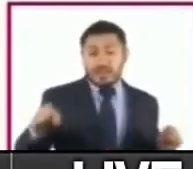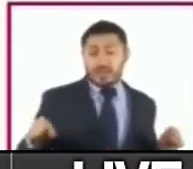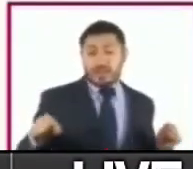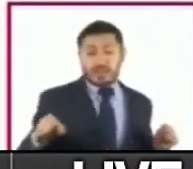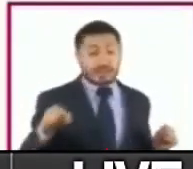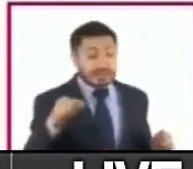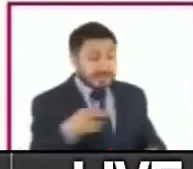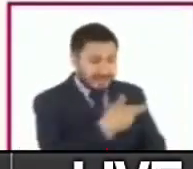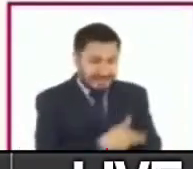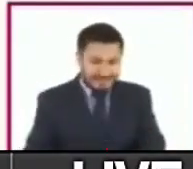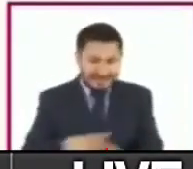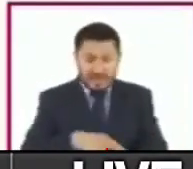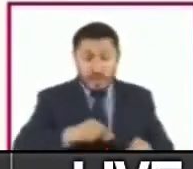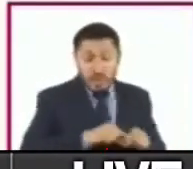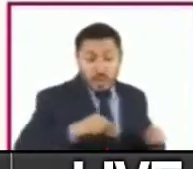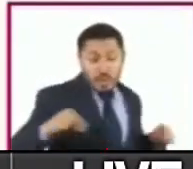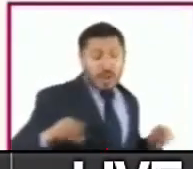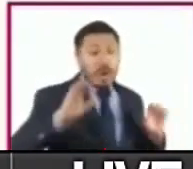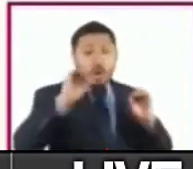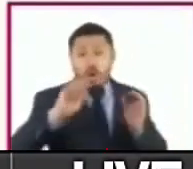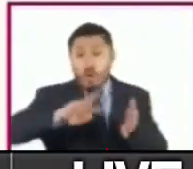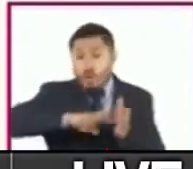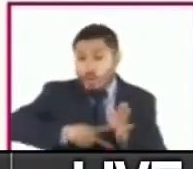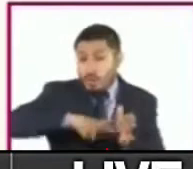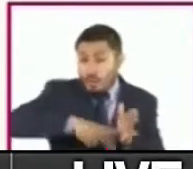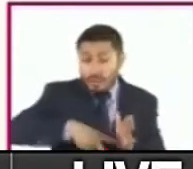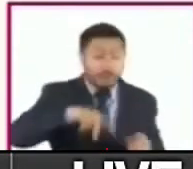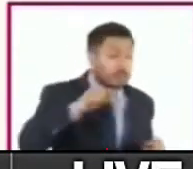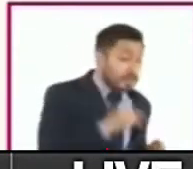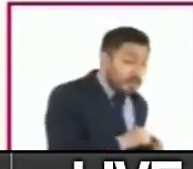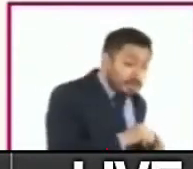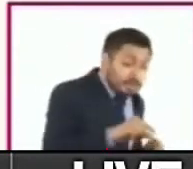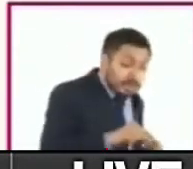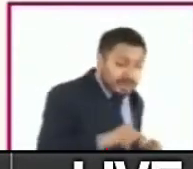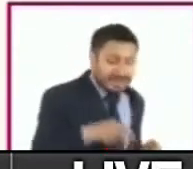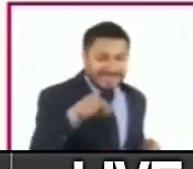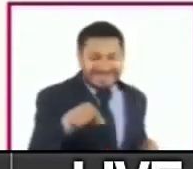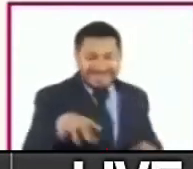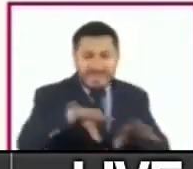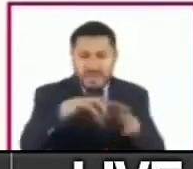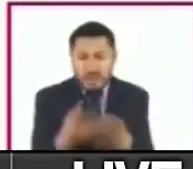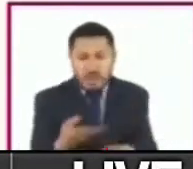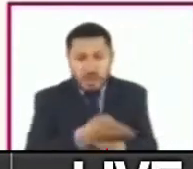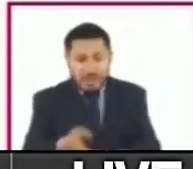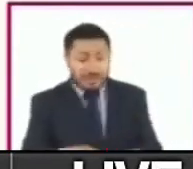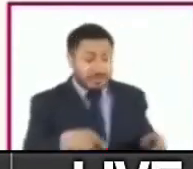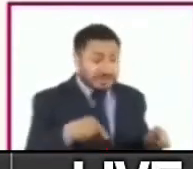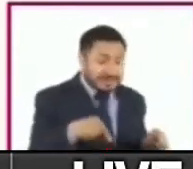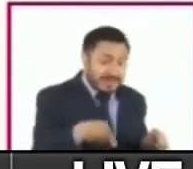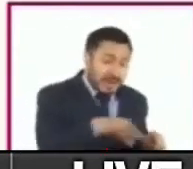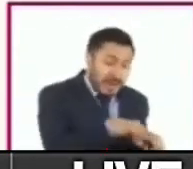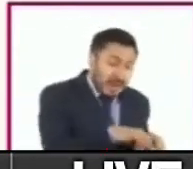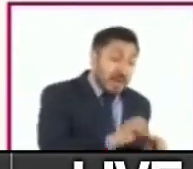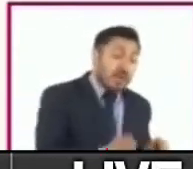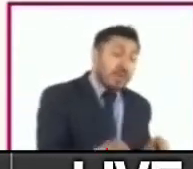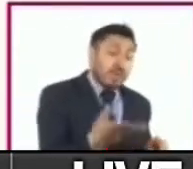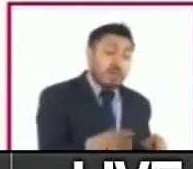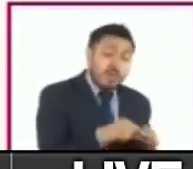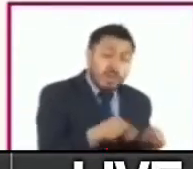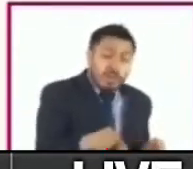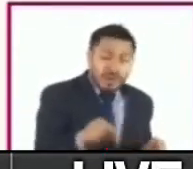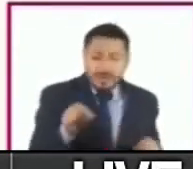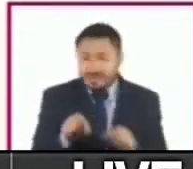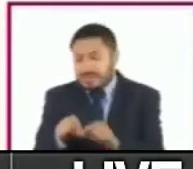o con un compás. El juez toma la distancia entre la pelota blanca y la más cercana a ella y